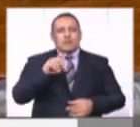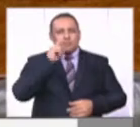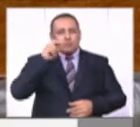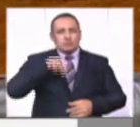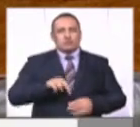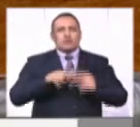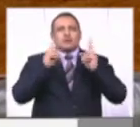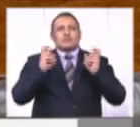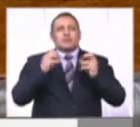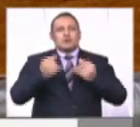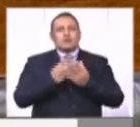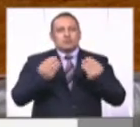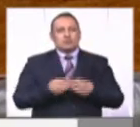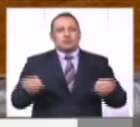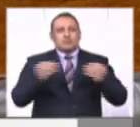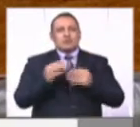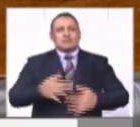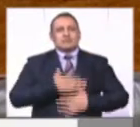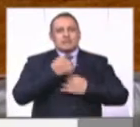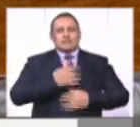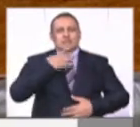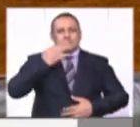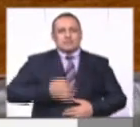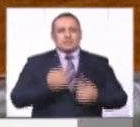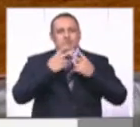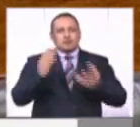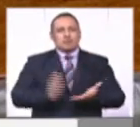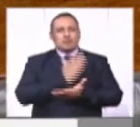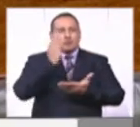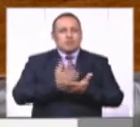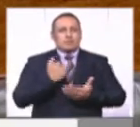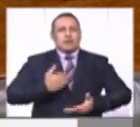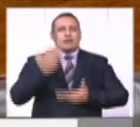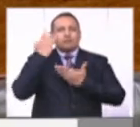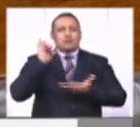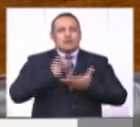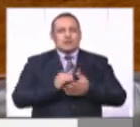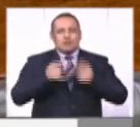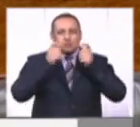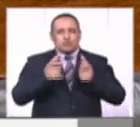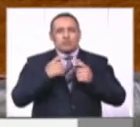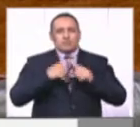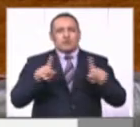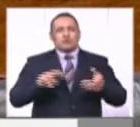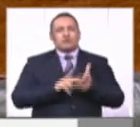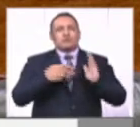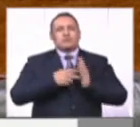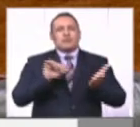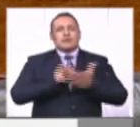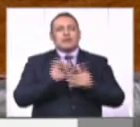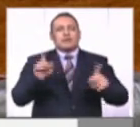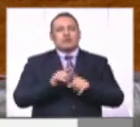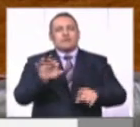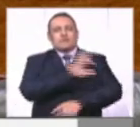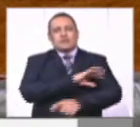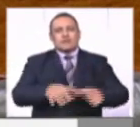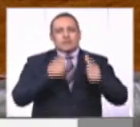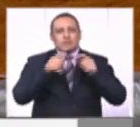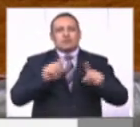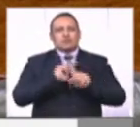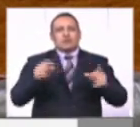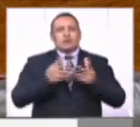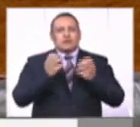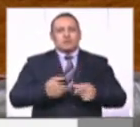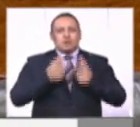en temas de mucho más interés por supuesto se ha mencionado una problemática en piura que la venimos monitoreando no quiere decir que no fiscalicen no quiere decir que no